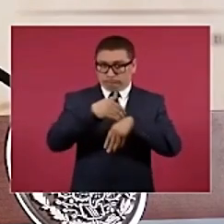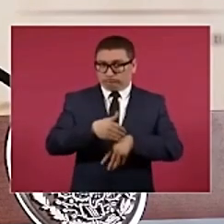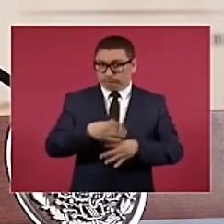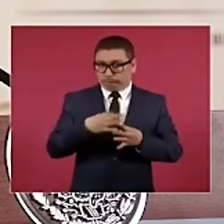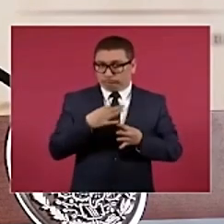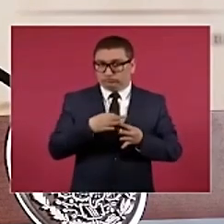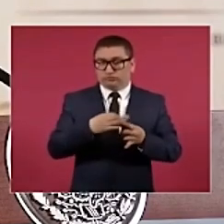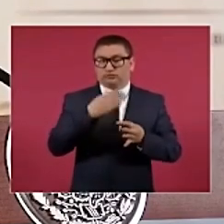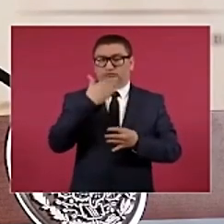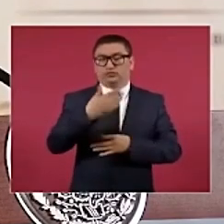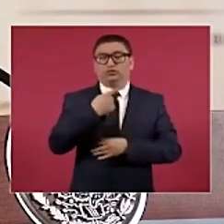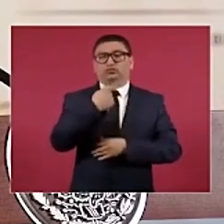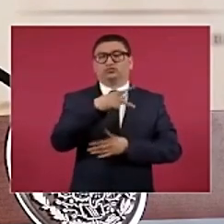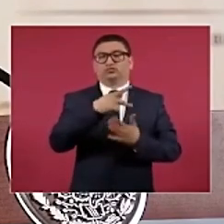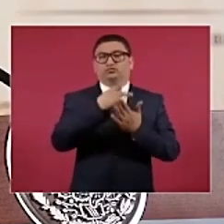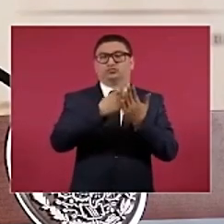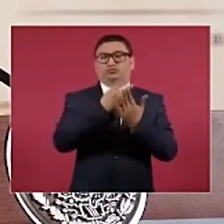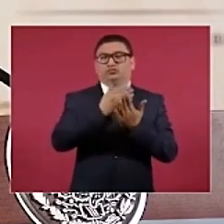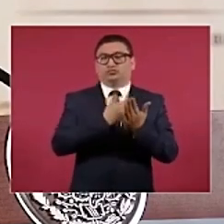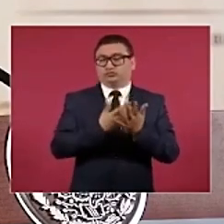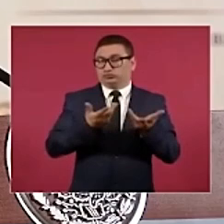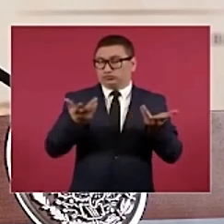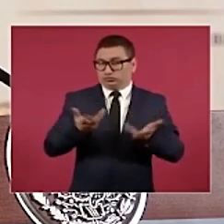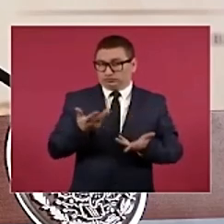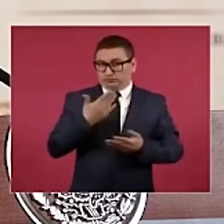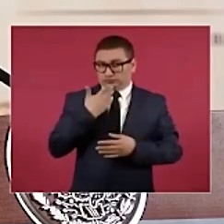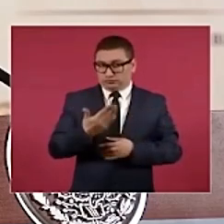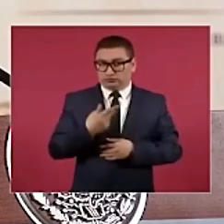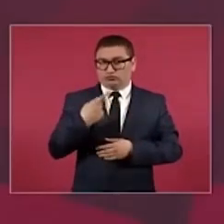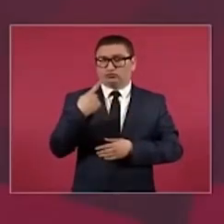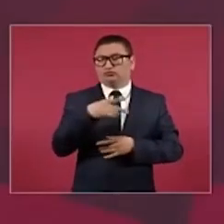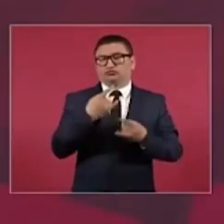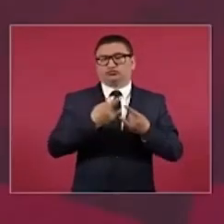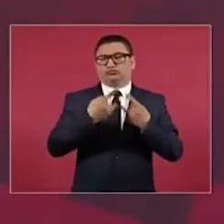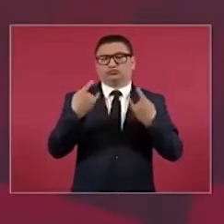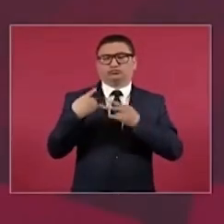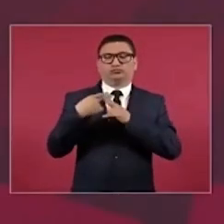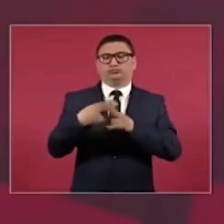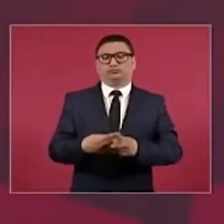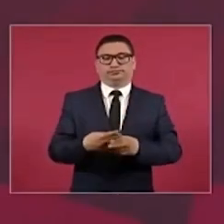a su programa de acción en su